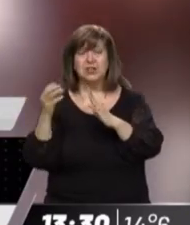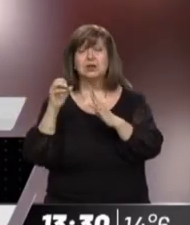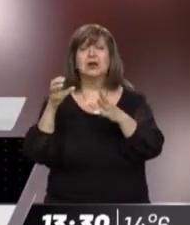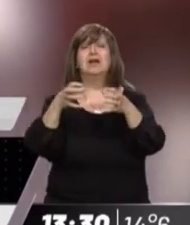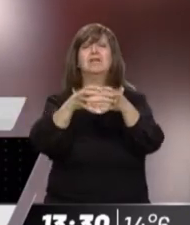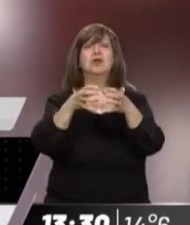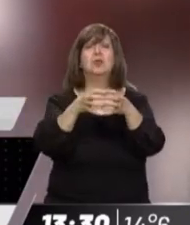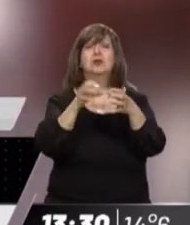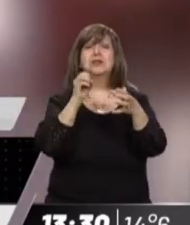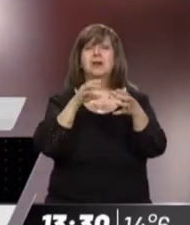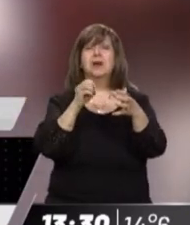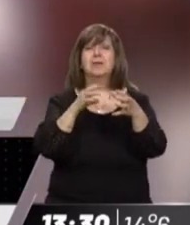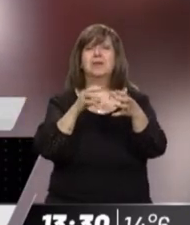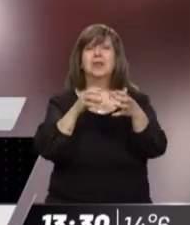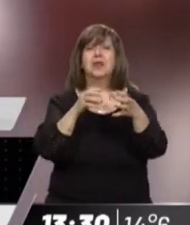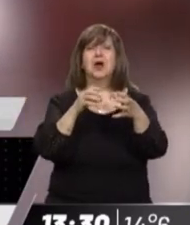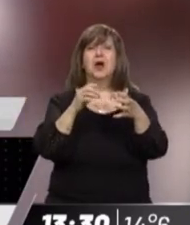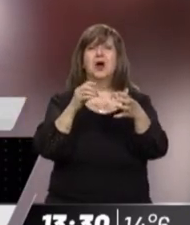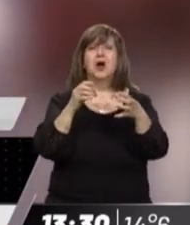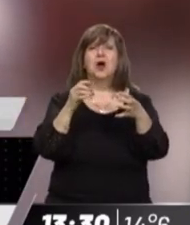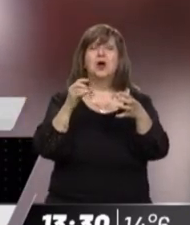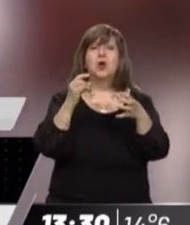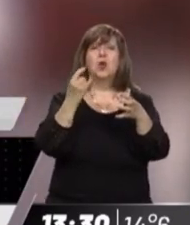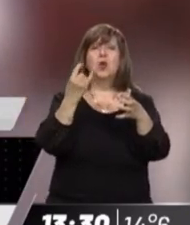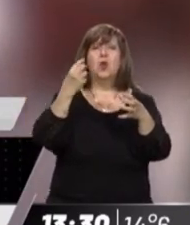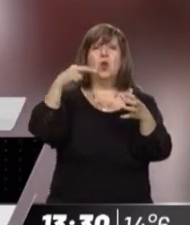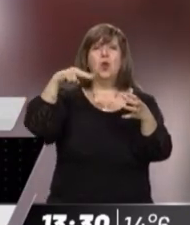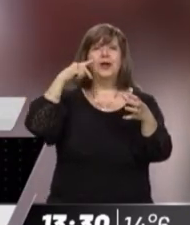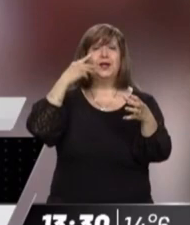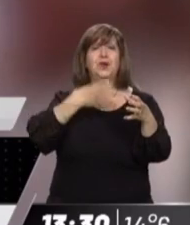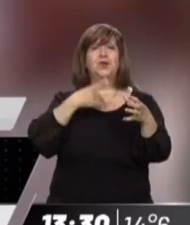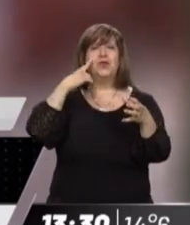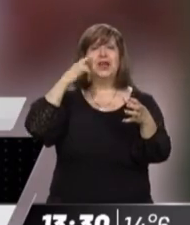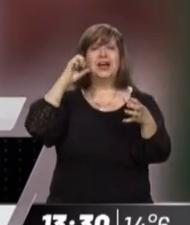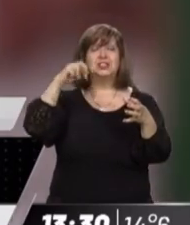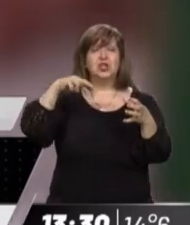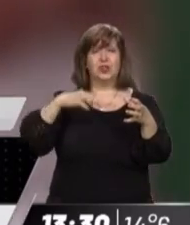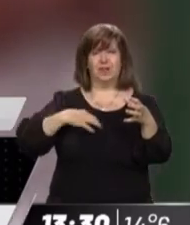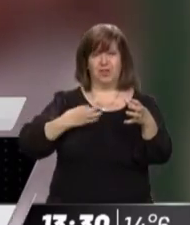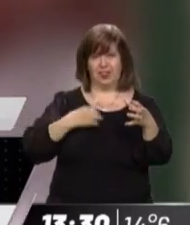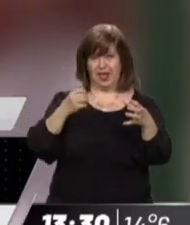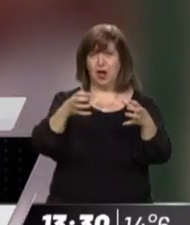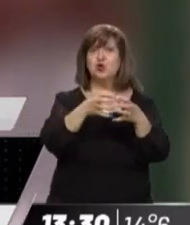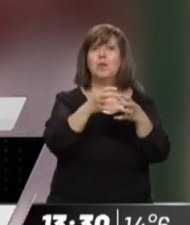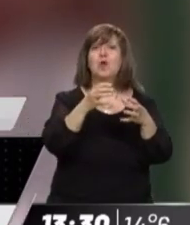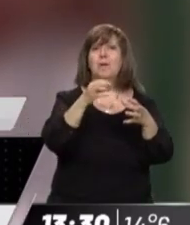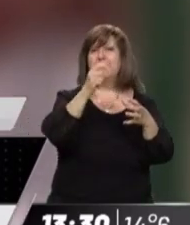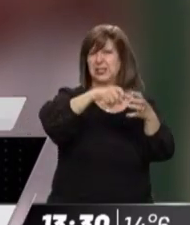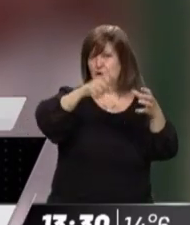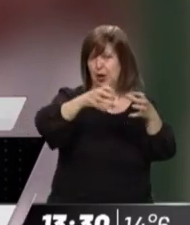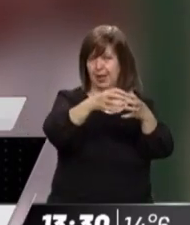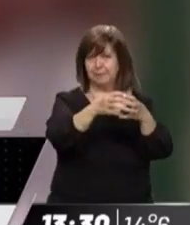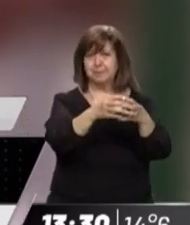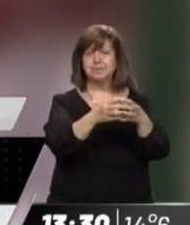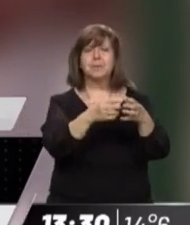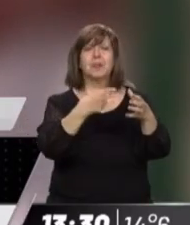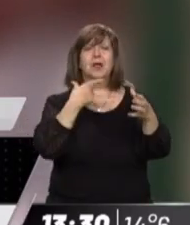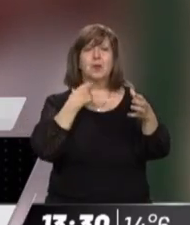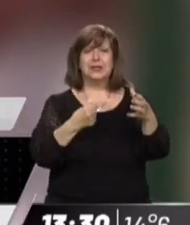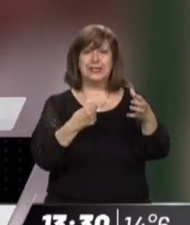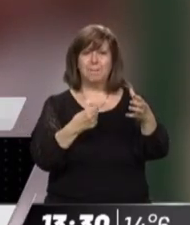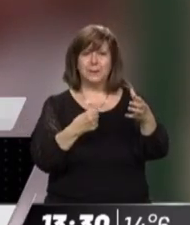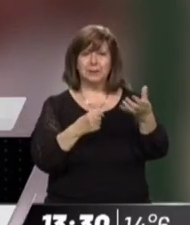grupo? El grupo se llama Unificación de Vida, Cuarto y Quinto Paso. ¿Y ahí estuviste? Ahí estuve anexada